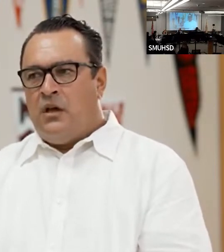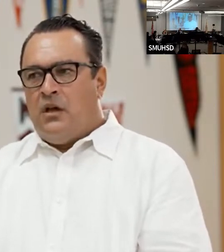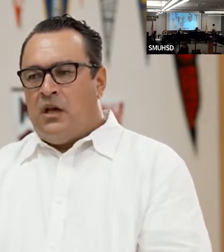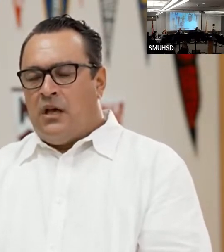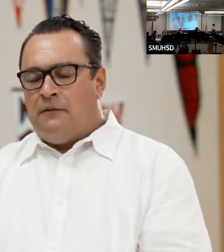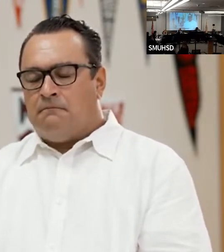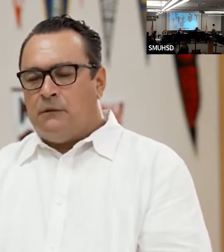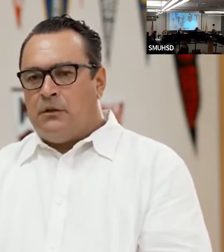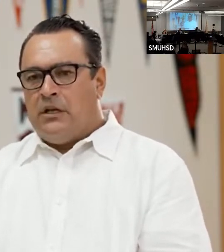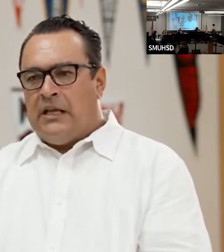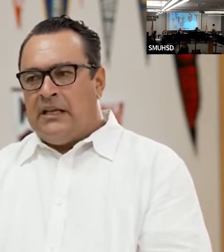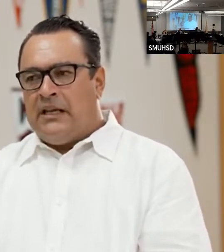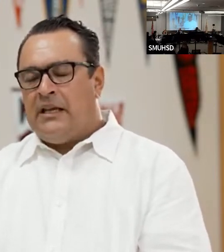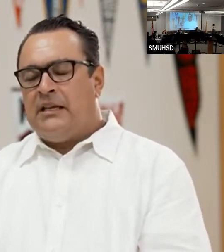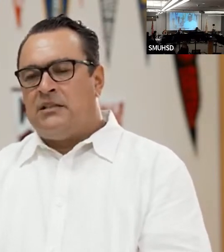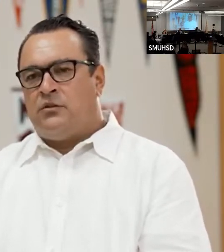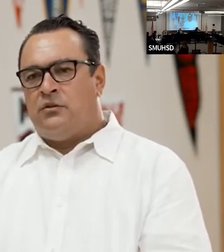mucho